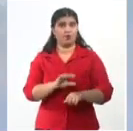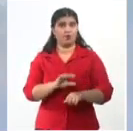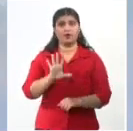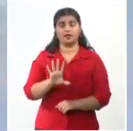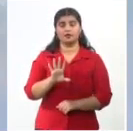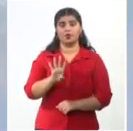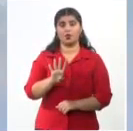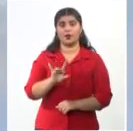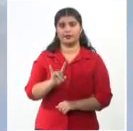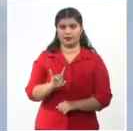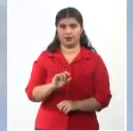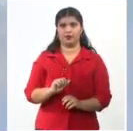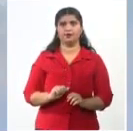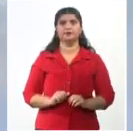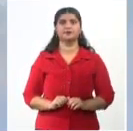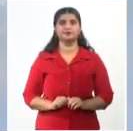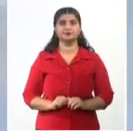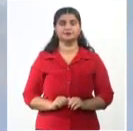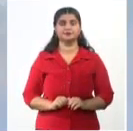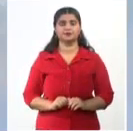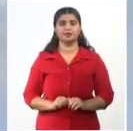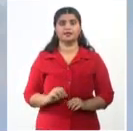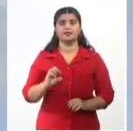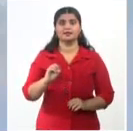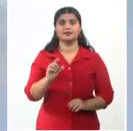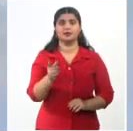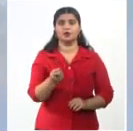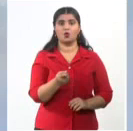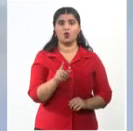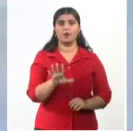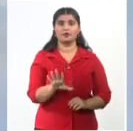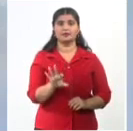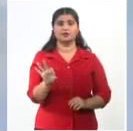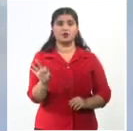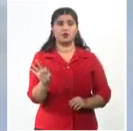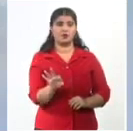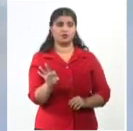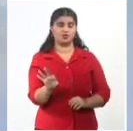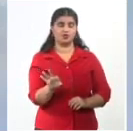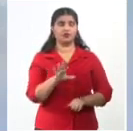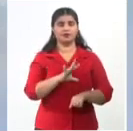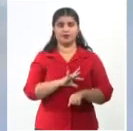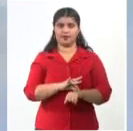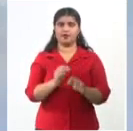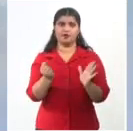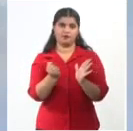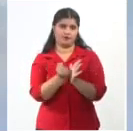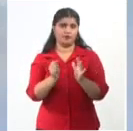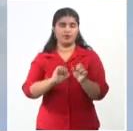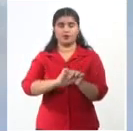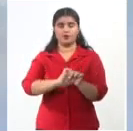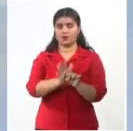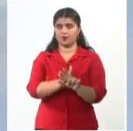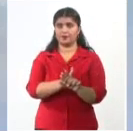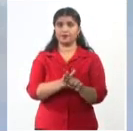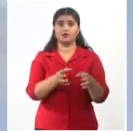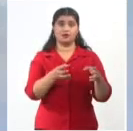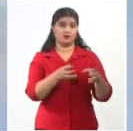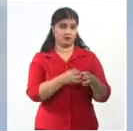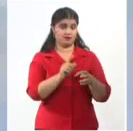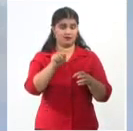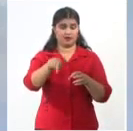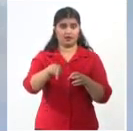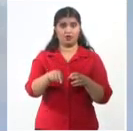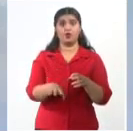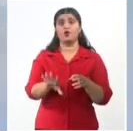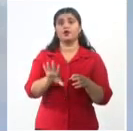549, el 0,05%. De estos 549,